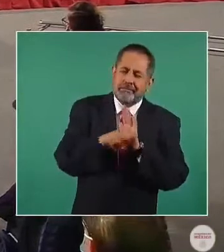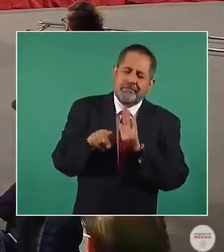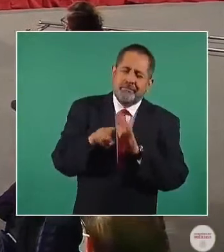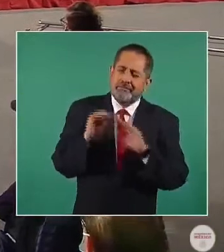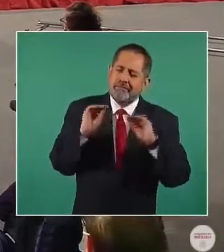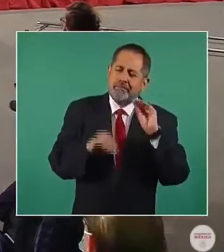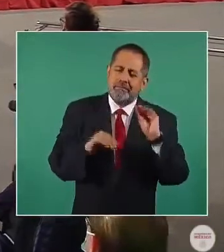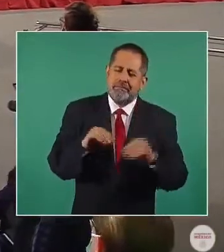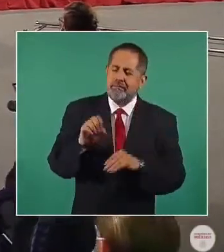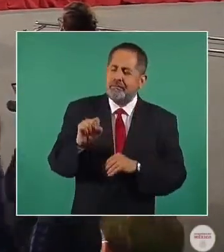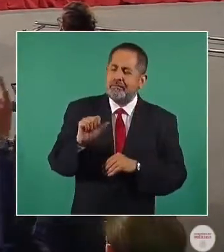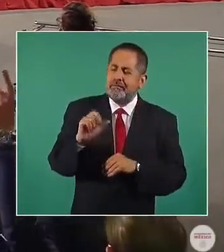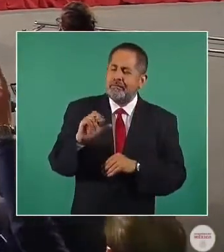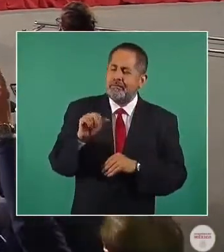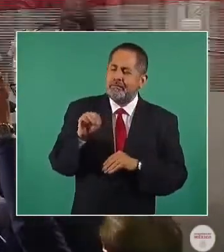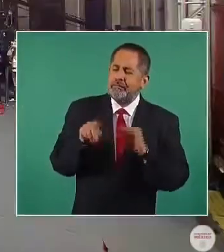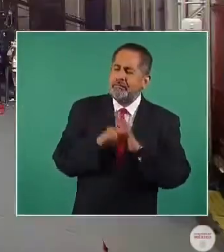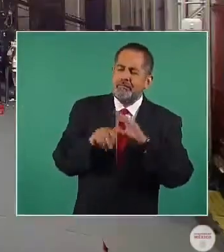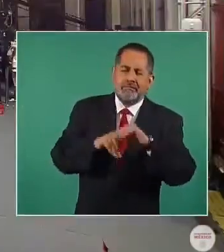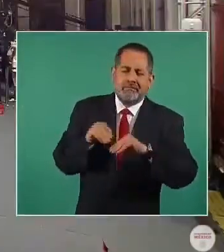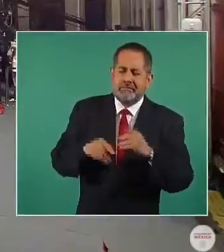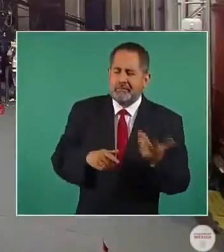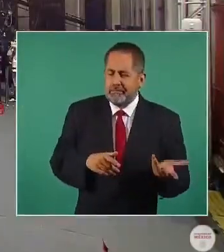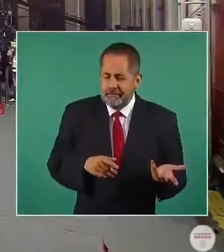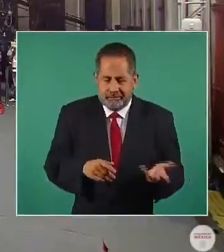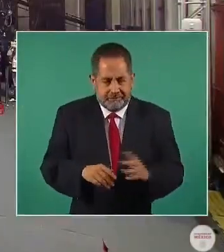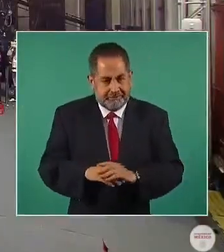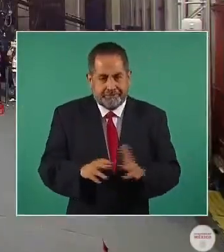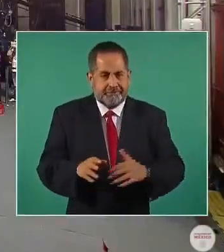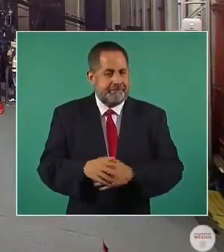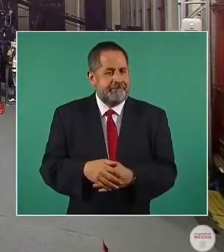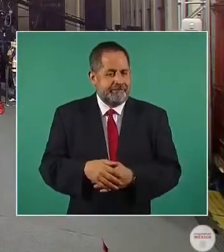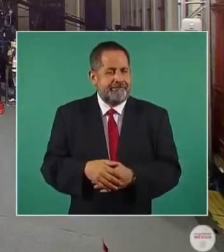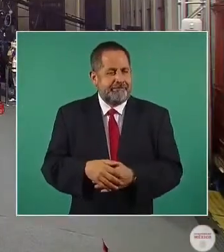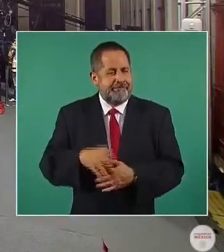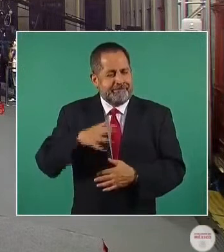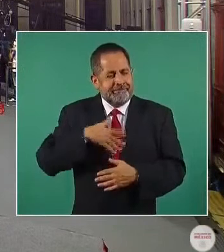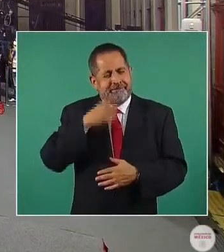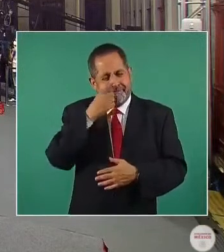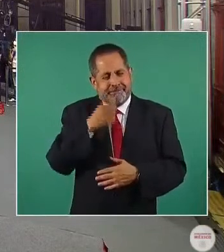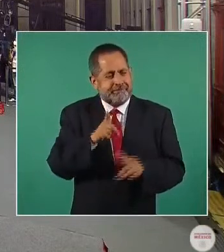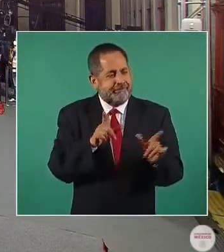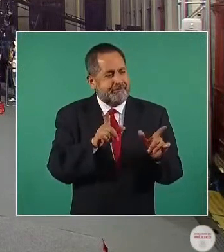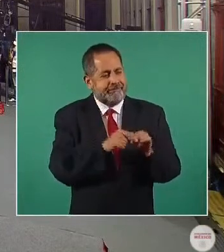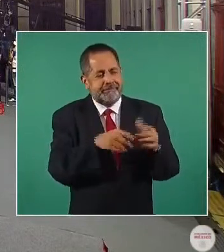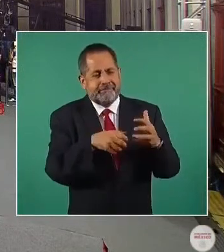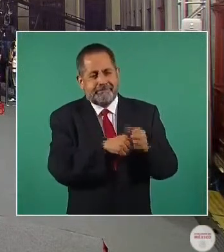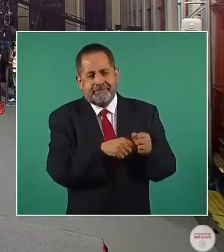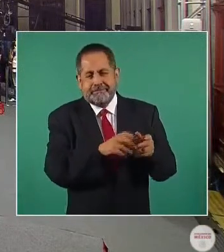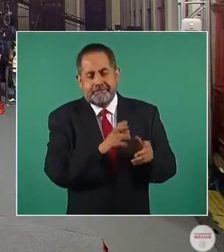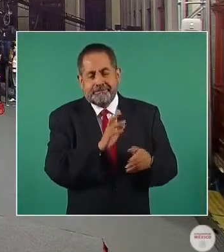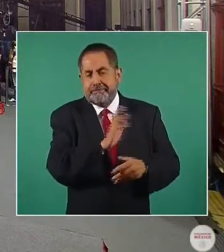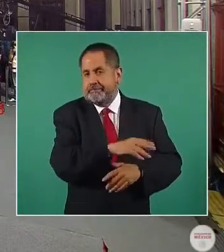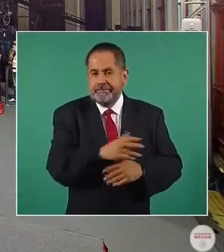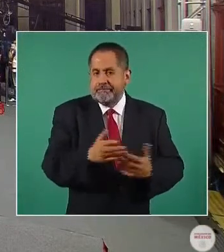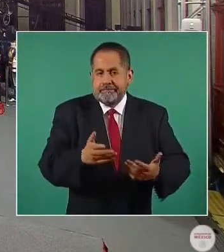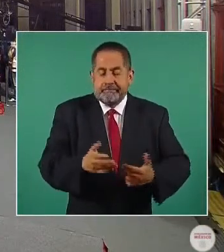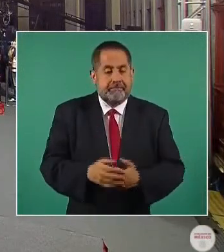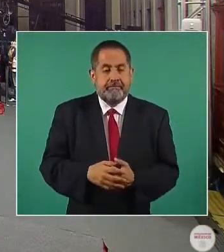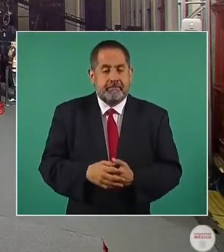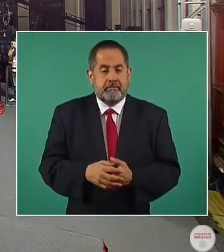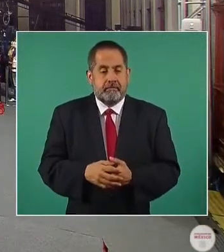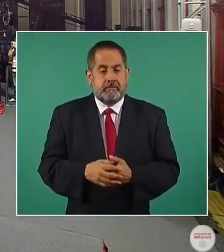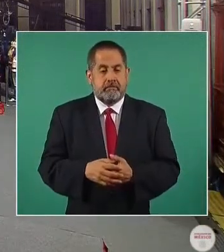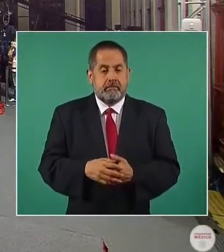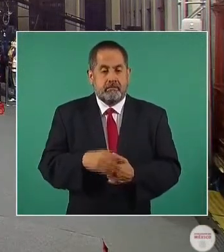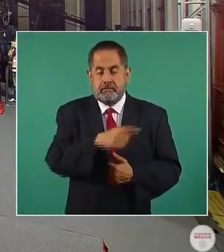eso decía yo que son síntesis apretadas. ¿Quién